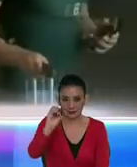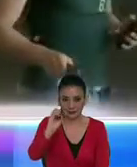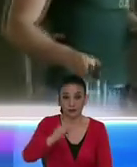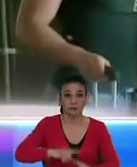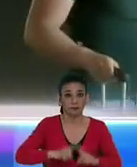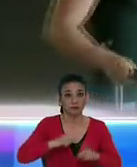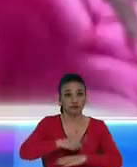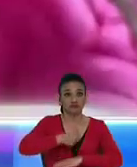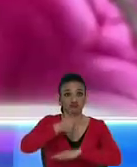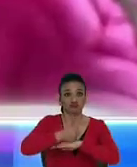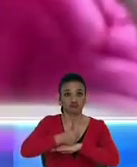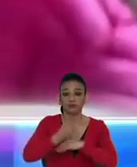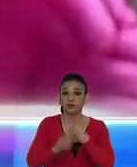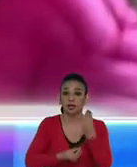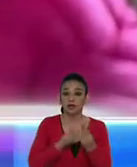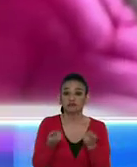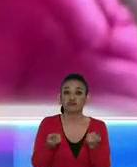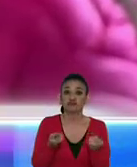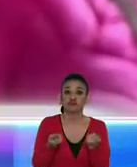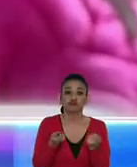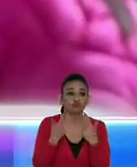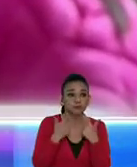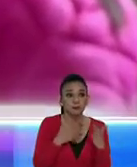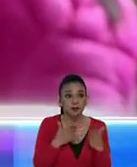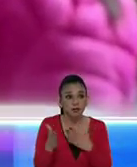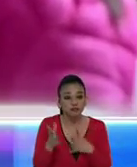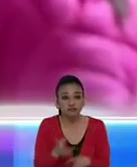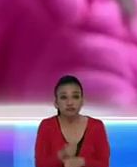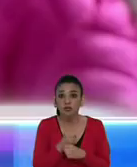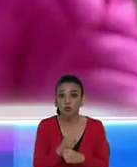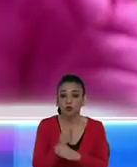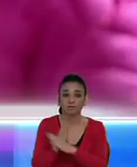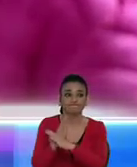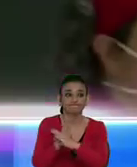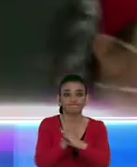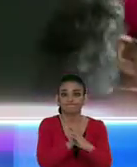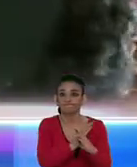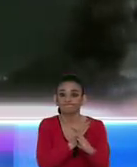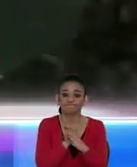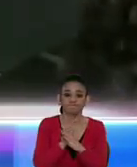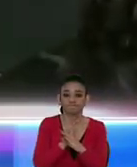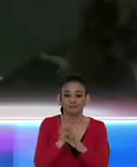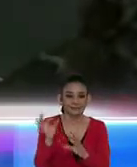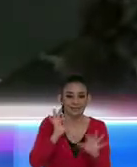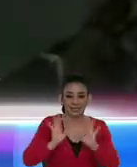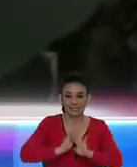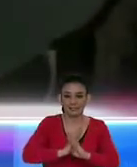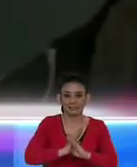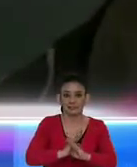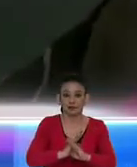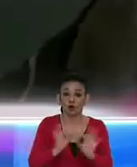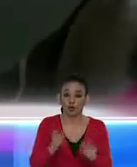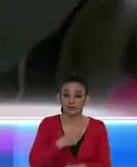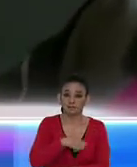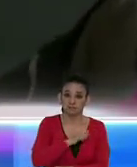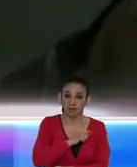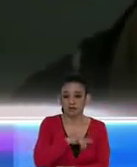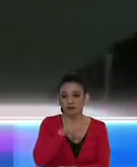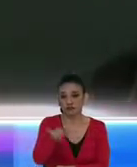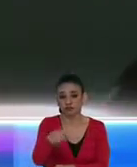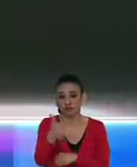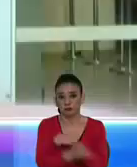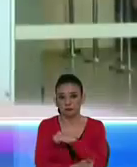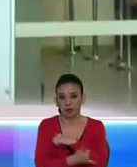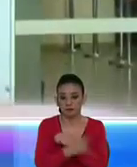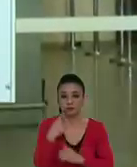autoridades se encuentran tomando las medidas necesarias para evitar que ingresen casos. Además, los que viajan de España a otros países de América como